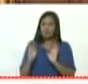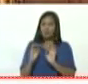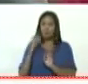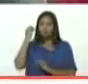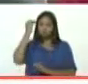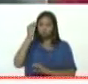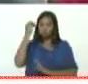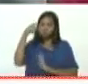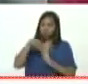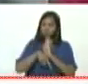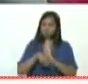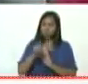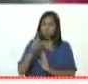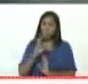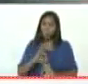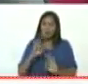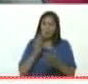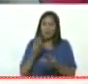Verdad, ni tú.